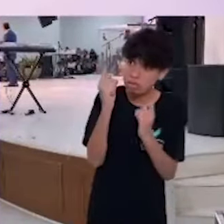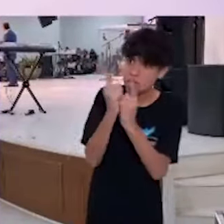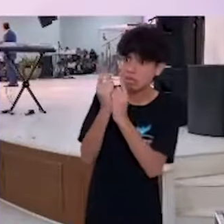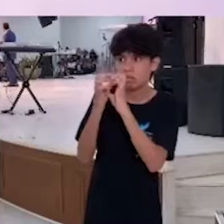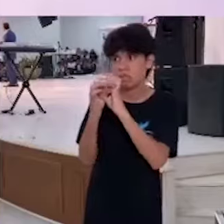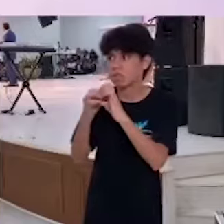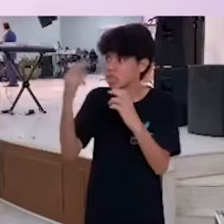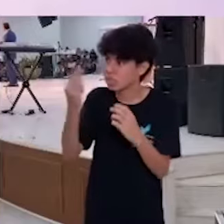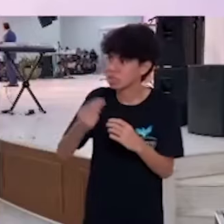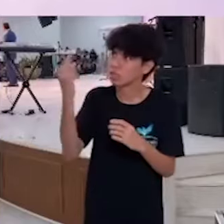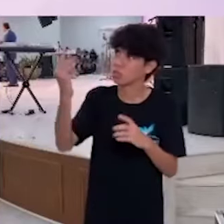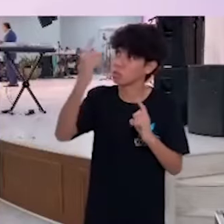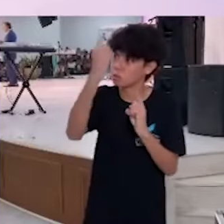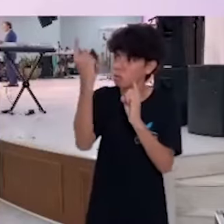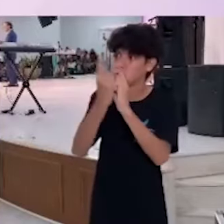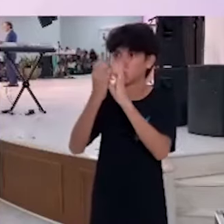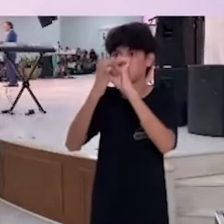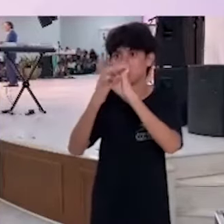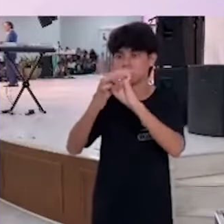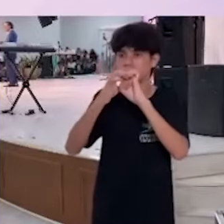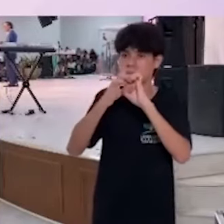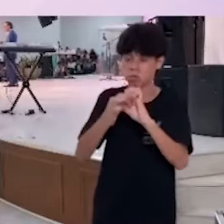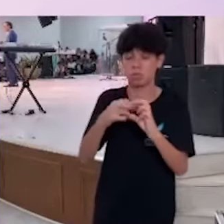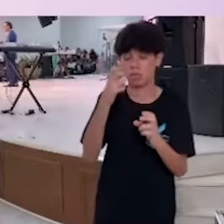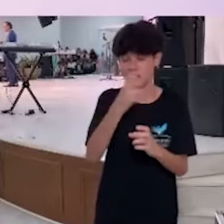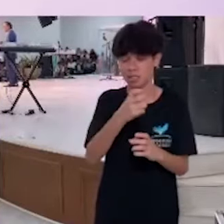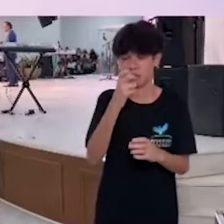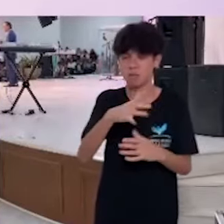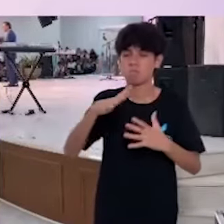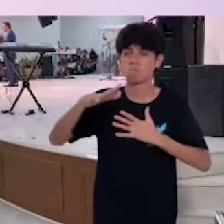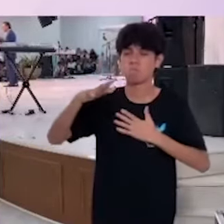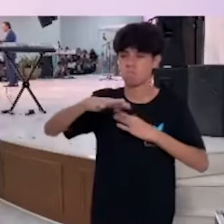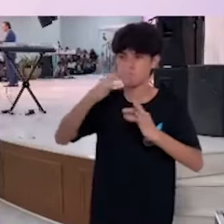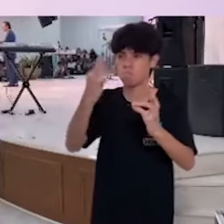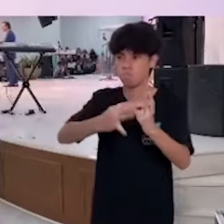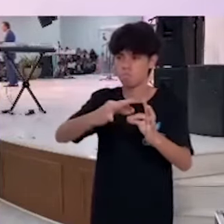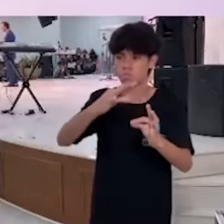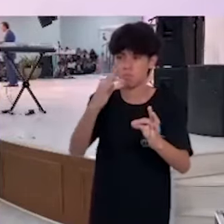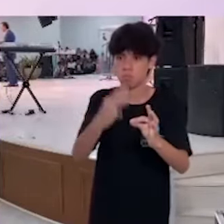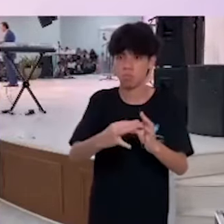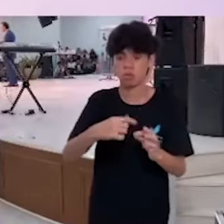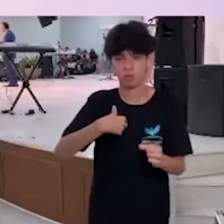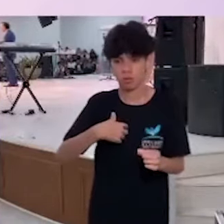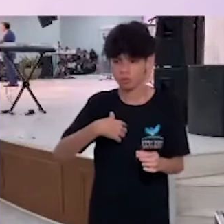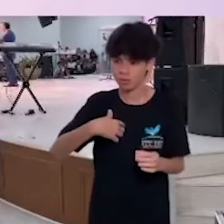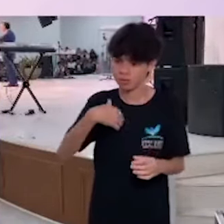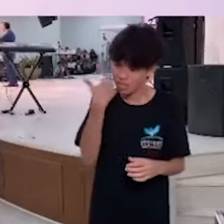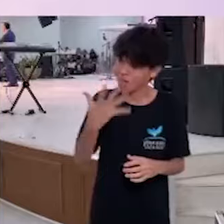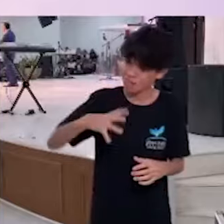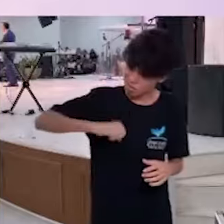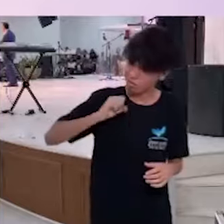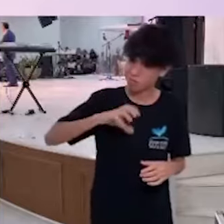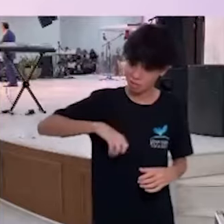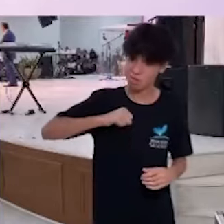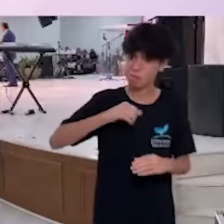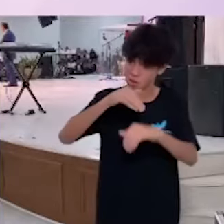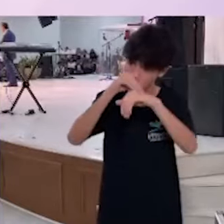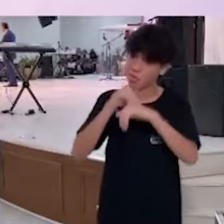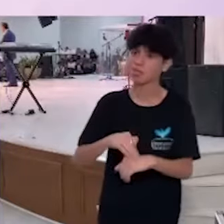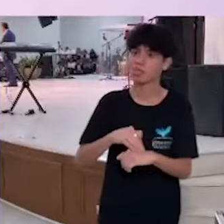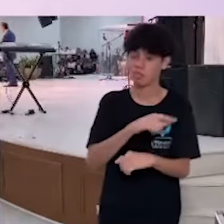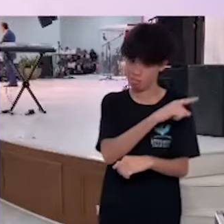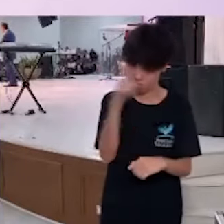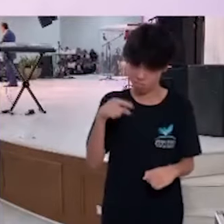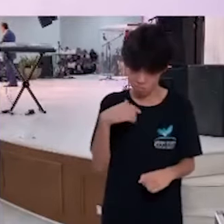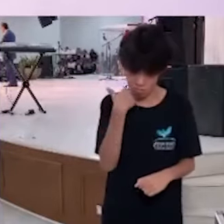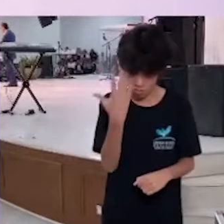relación contigo constante. Eso es hacer votos de pureza con el Señor. Decirle, tengo la disposición de hacerlo. ¿Cuántos tienen esa disposición de